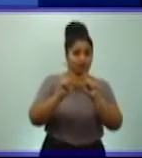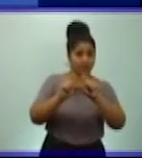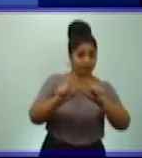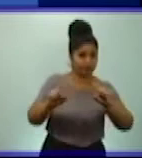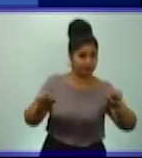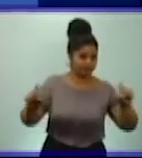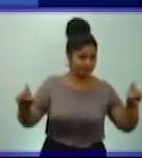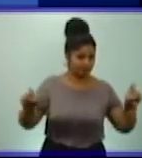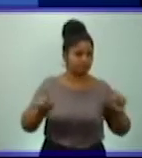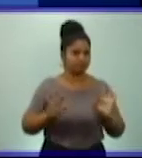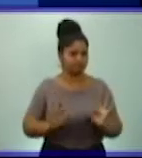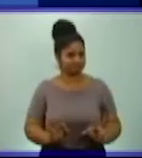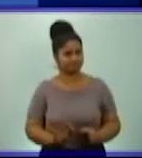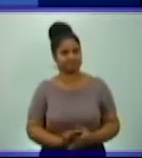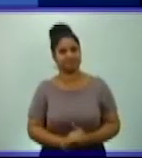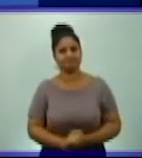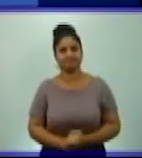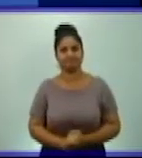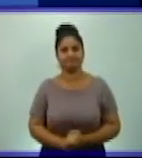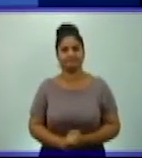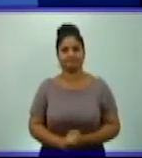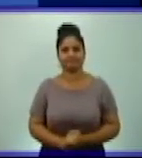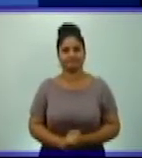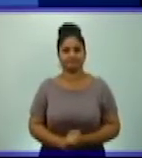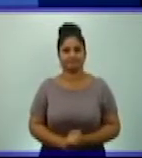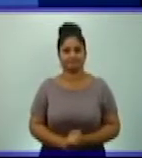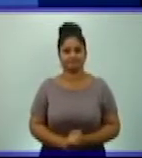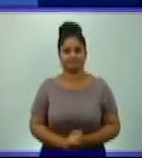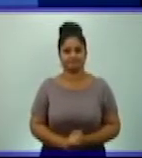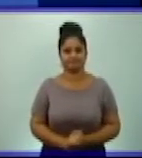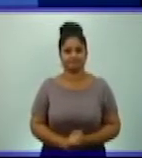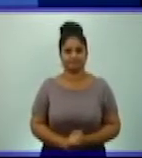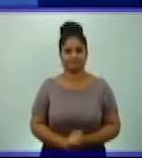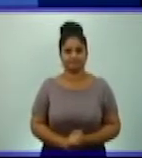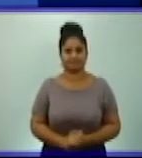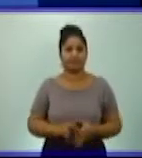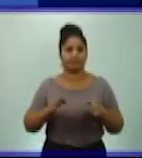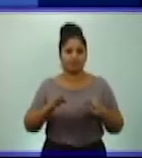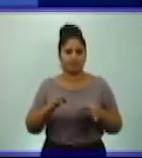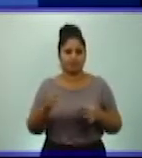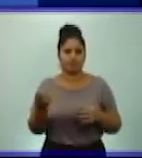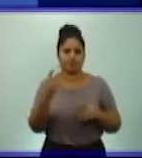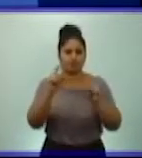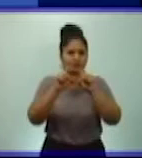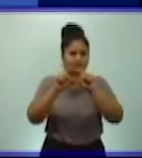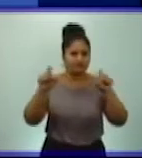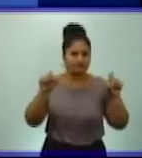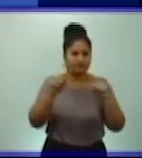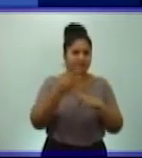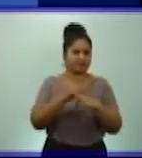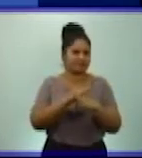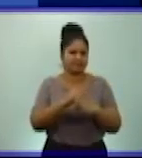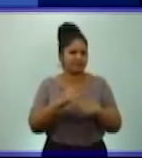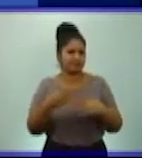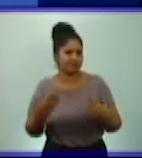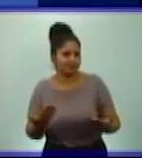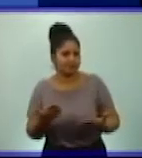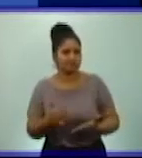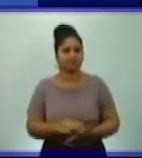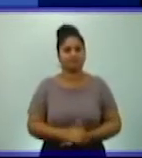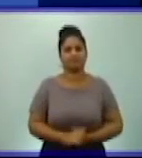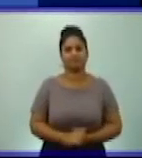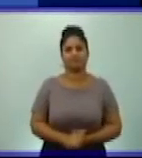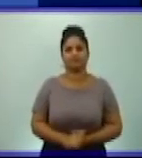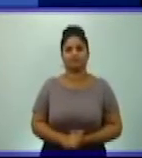adjetiva que utiliza la autora para calificarlo y que a su vez lo ayudan